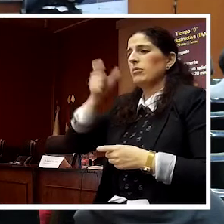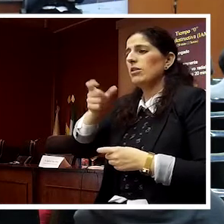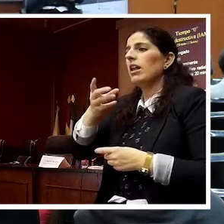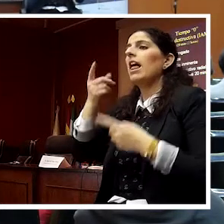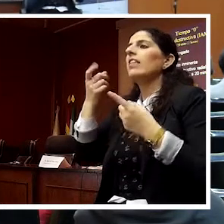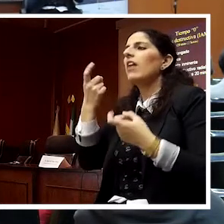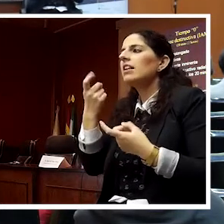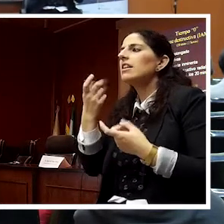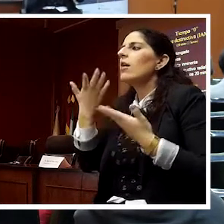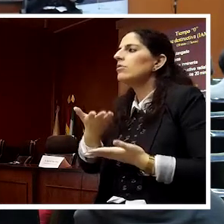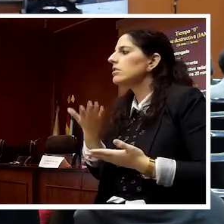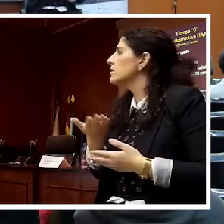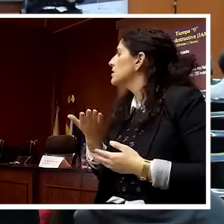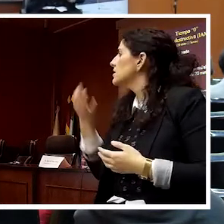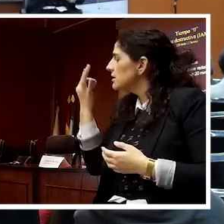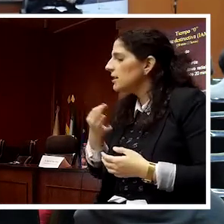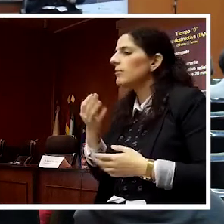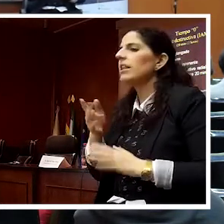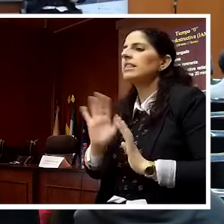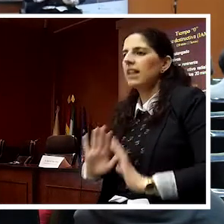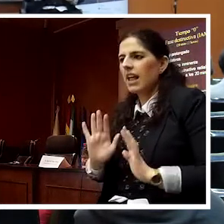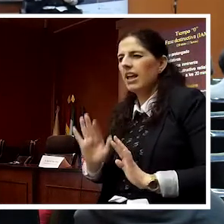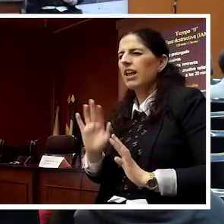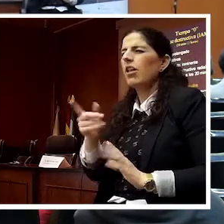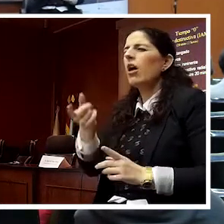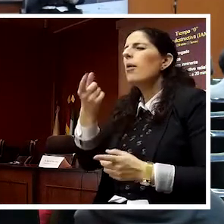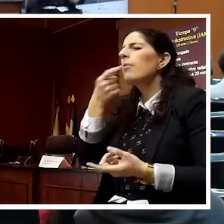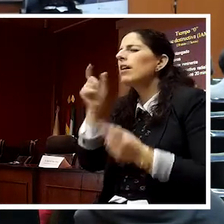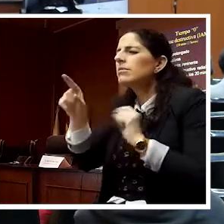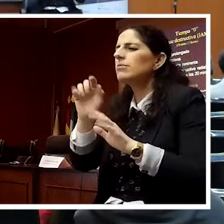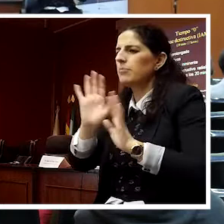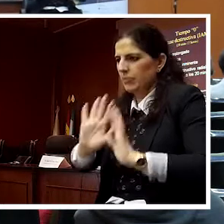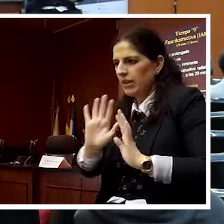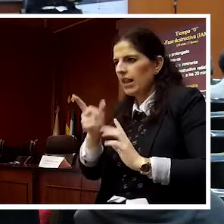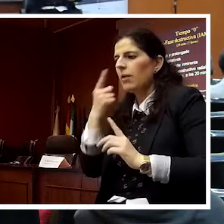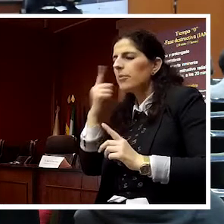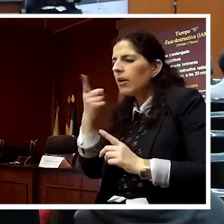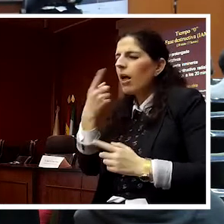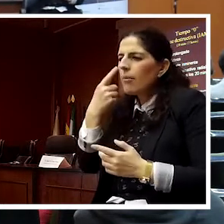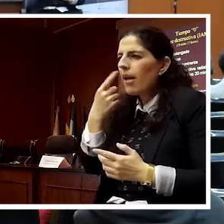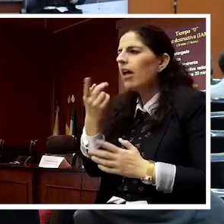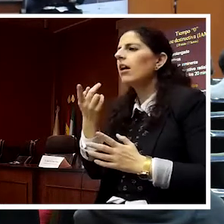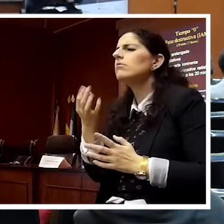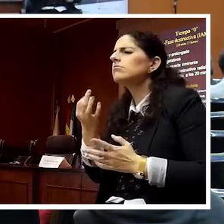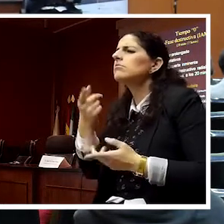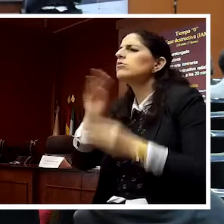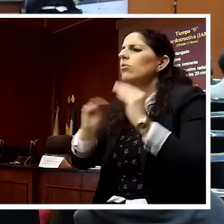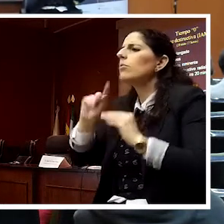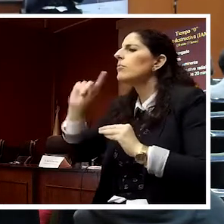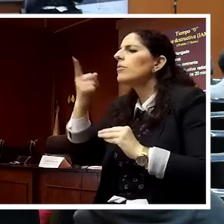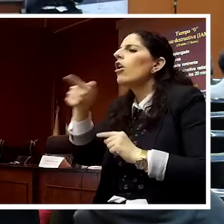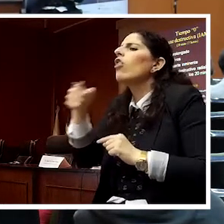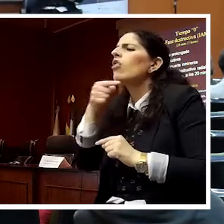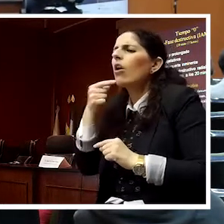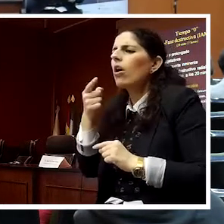que ser siempre muy cautos a la hora de medicar, pero la primera condición que tenemos que resolver es la del